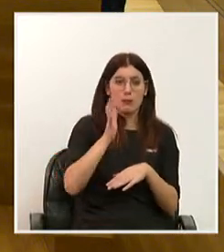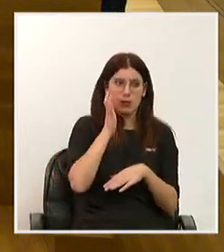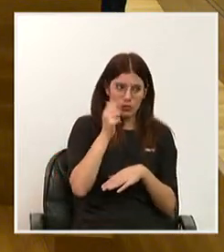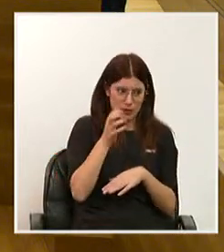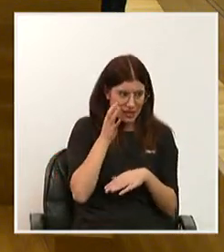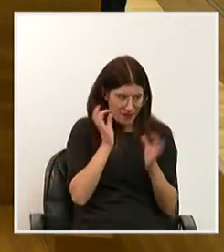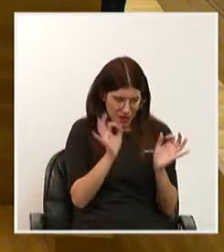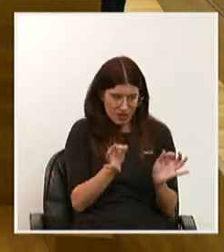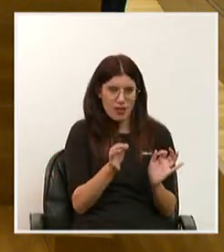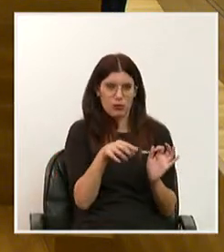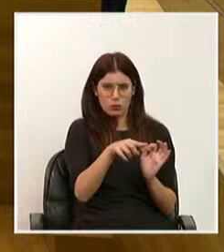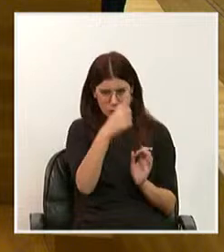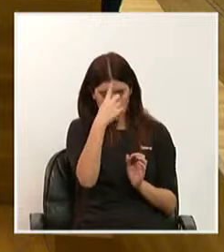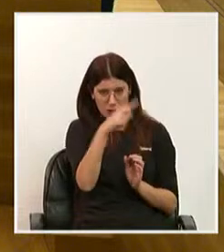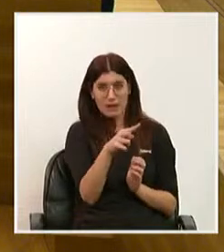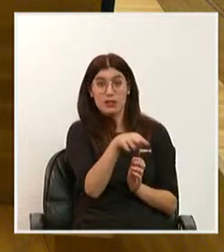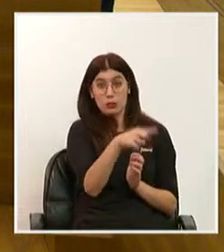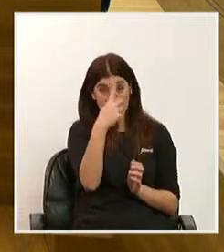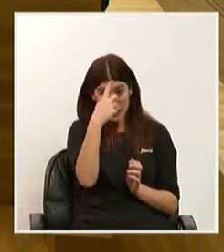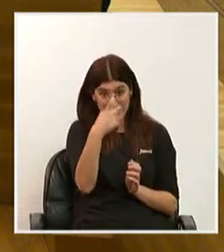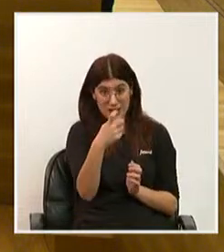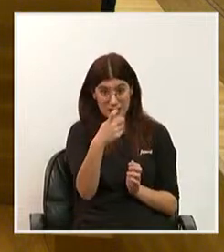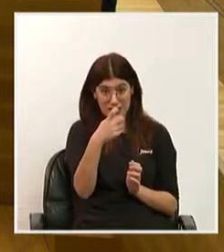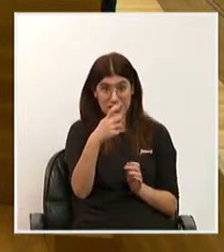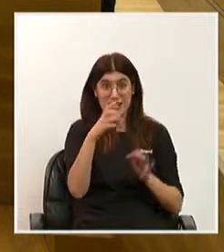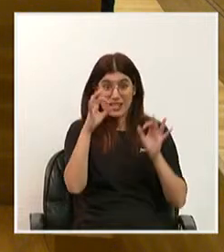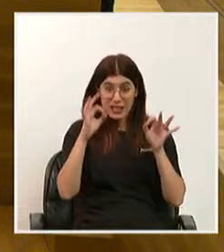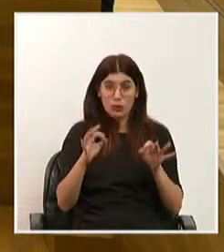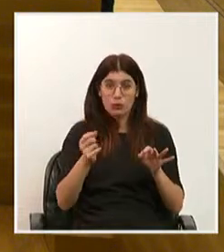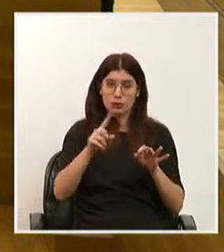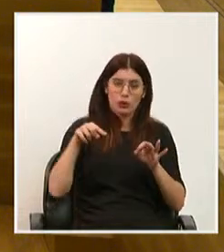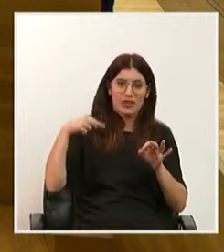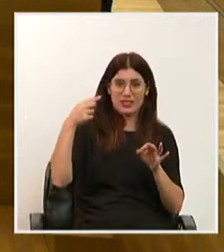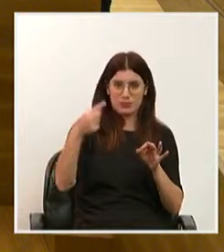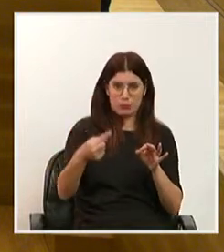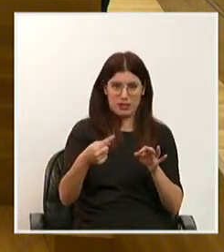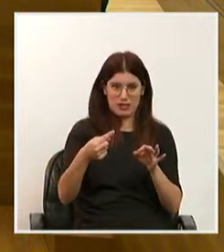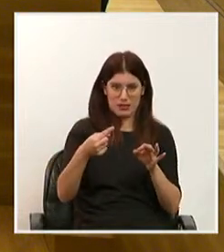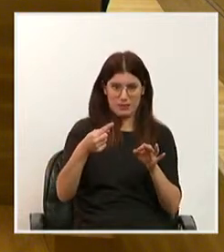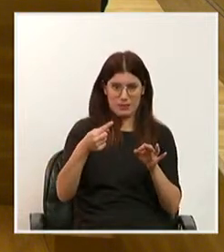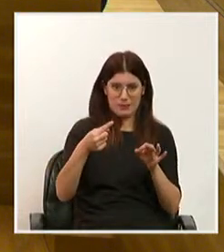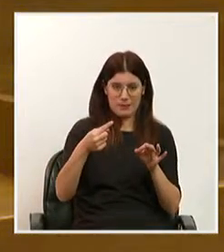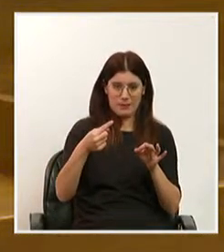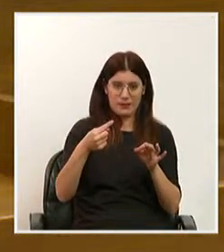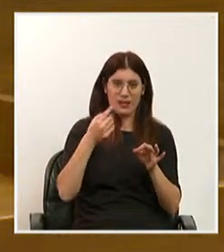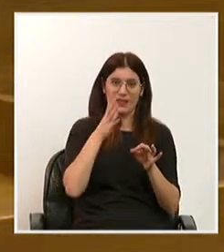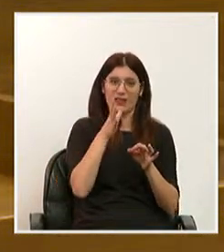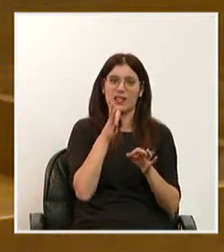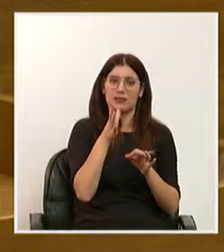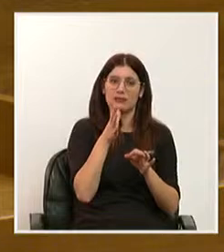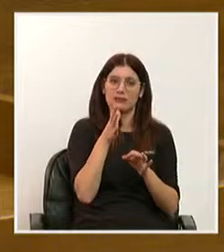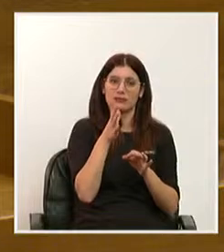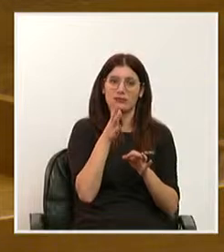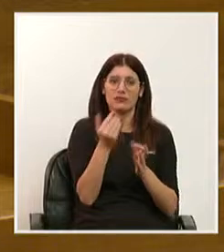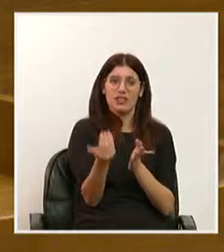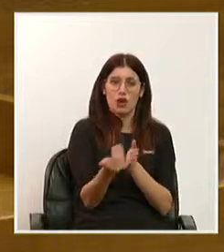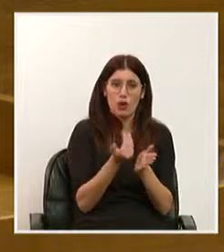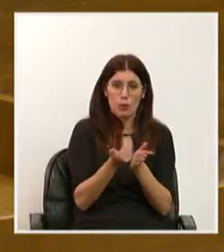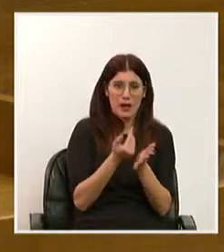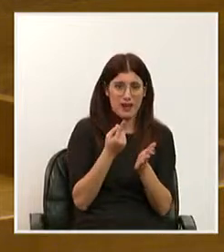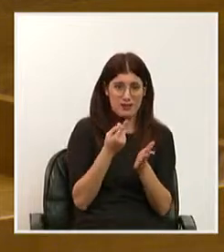señor barina cre que després de acusa Dear de cobrar y